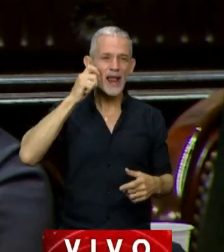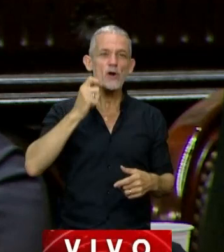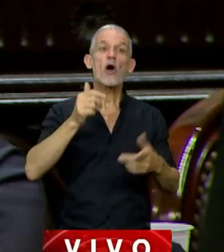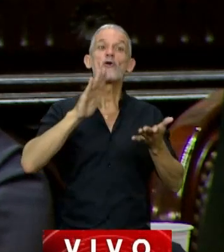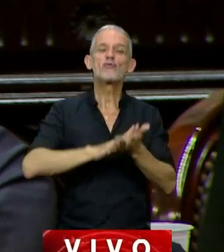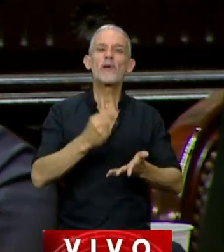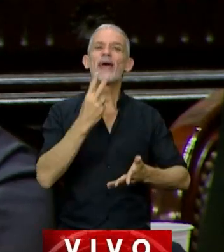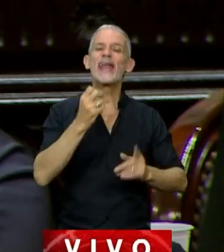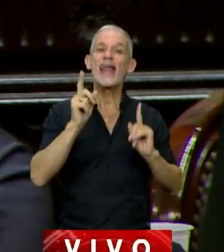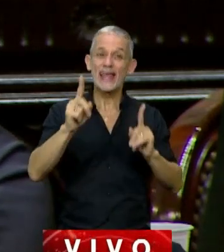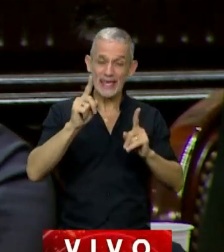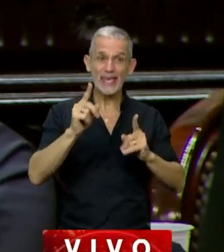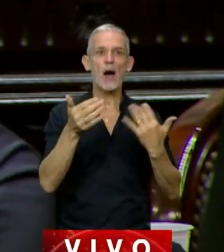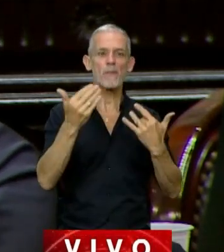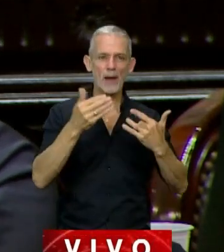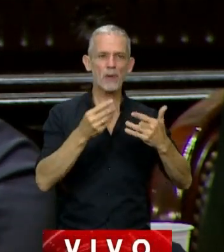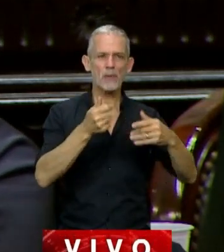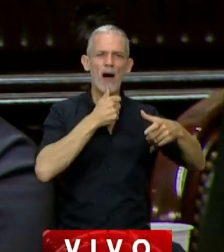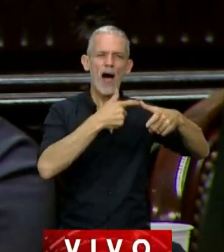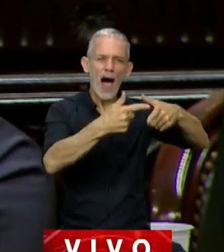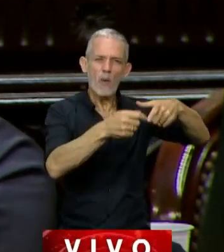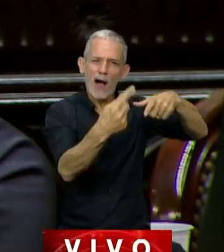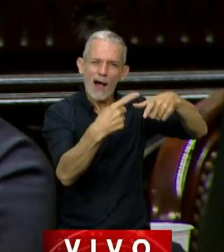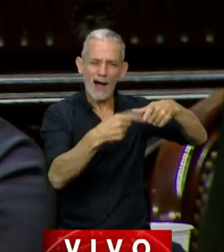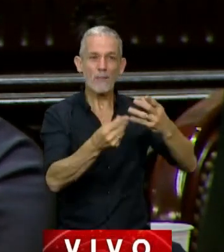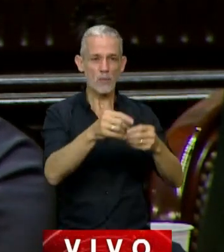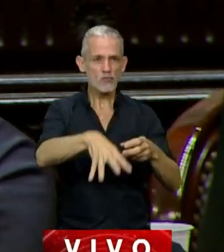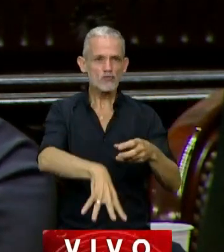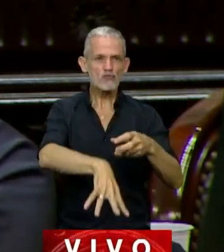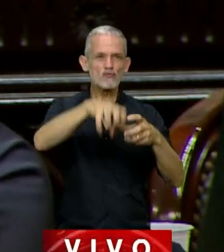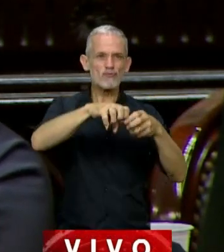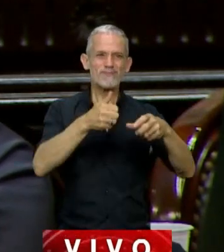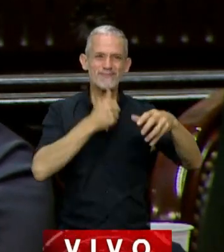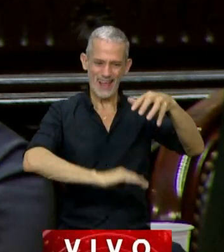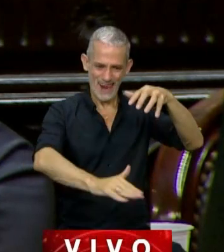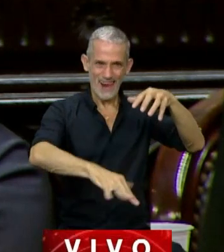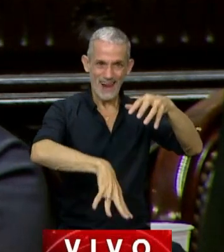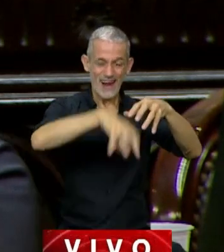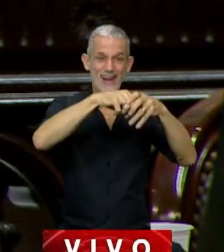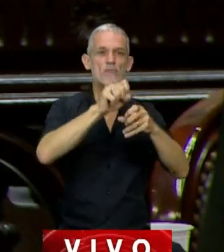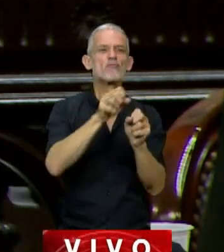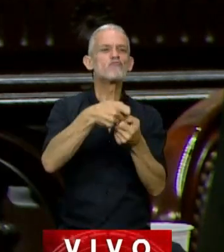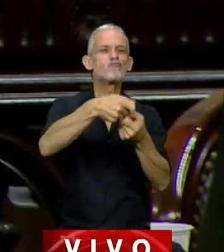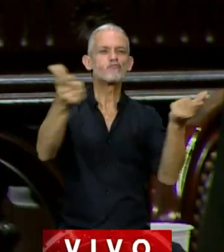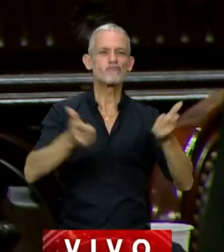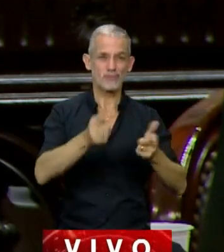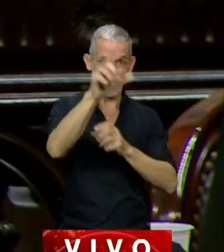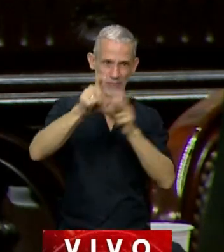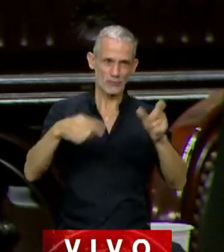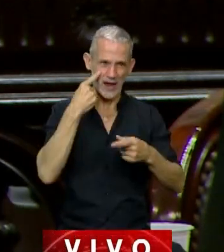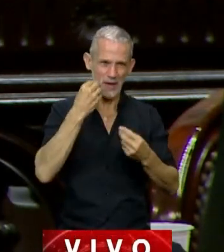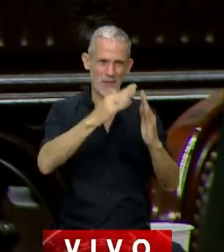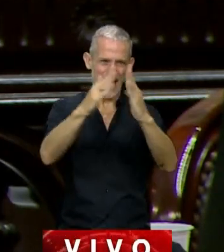que ver con la energía para poder sacar el agua y para poder distribuirla entre sus